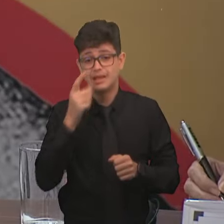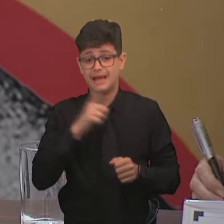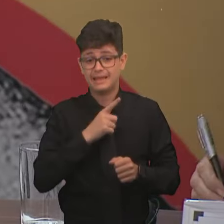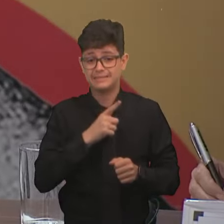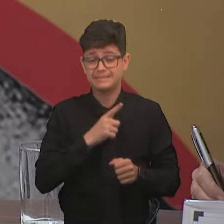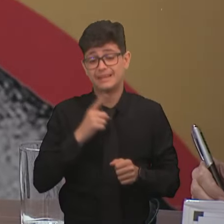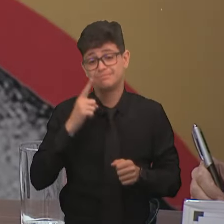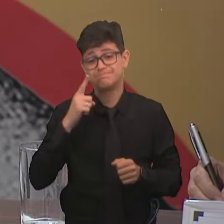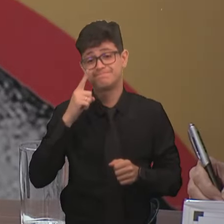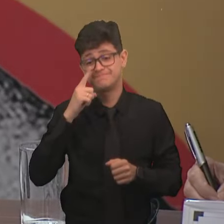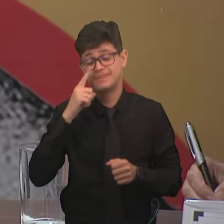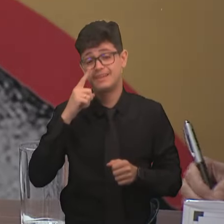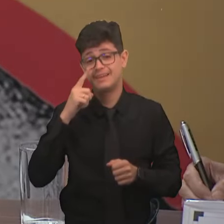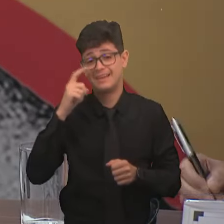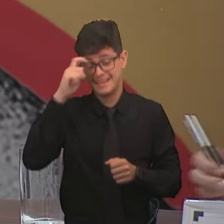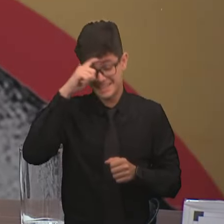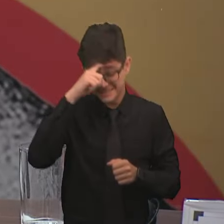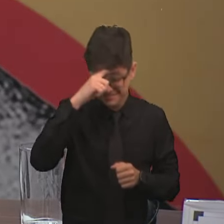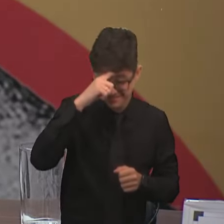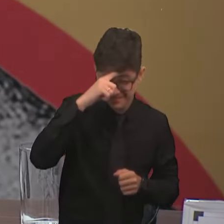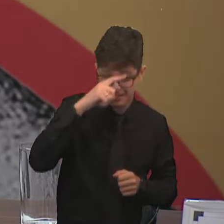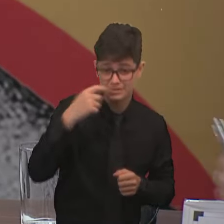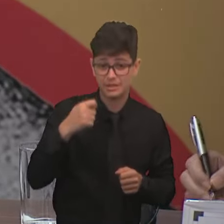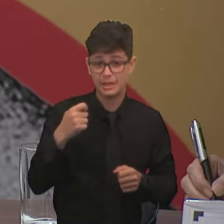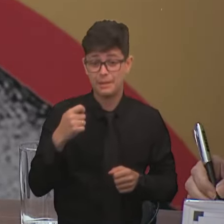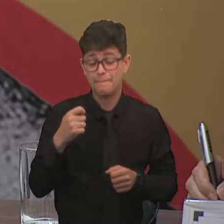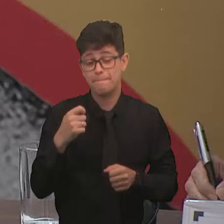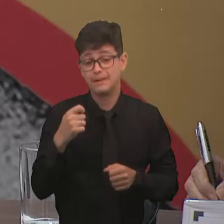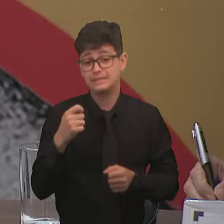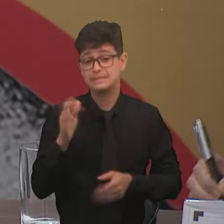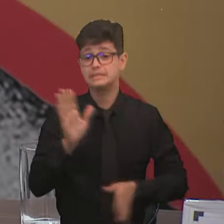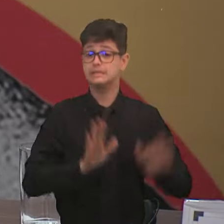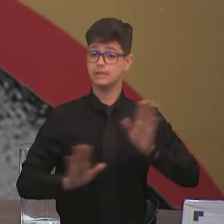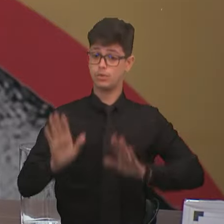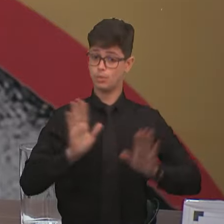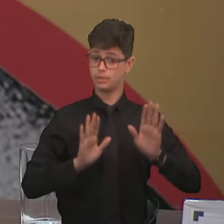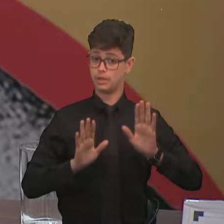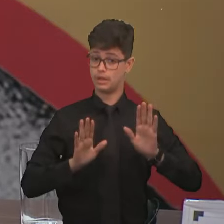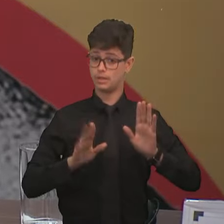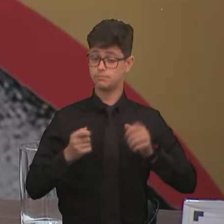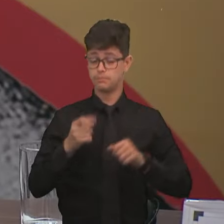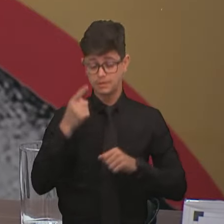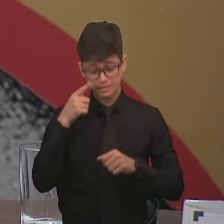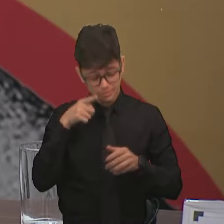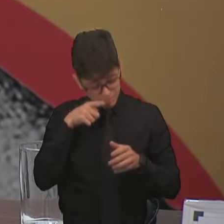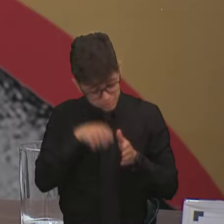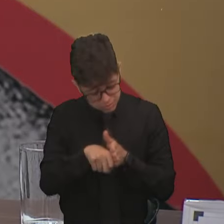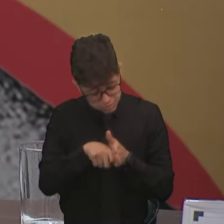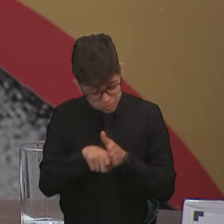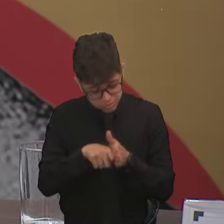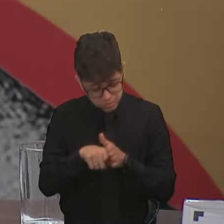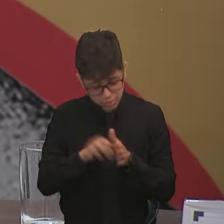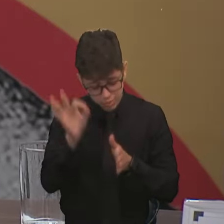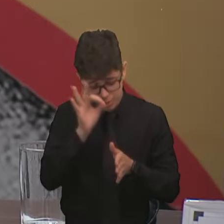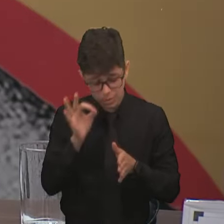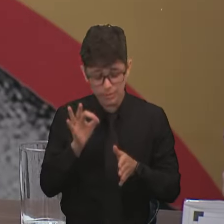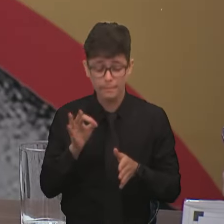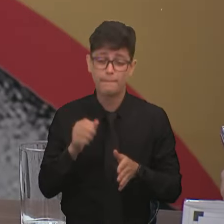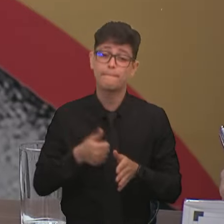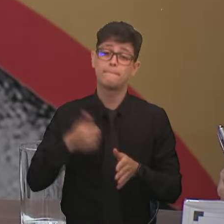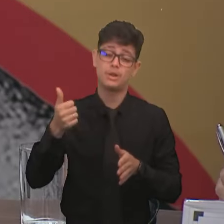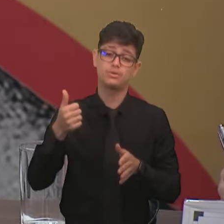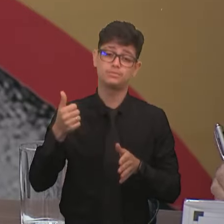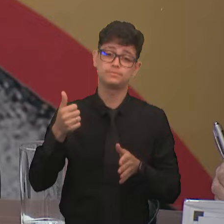retos significativos que exigen una regulación cuidadosa. El impacto en el mercado de trabajo,